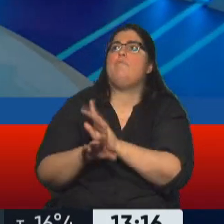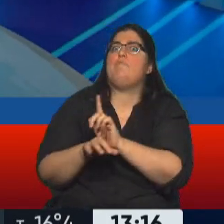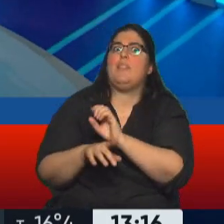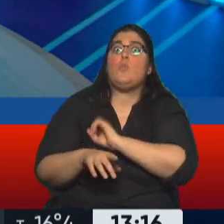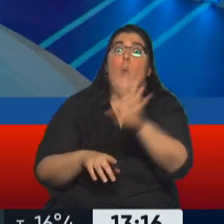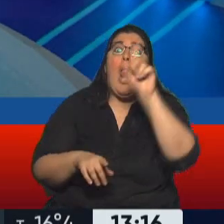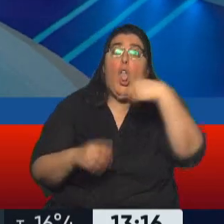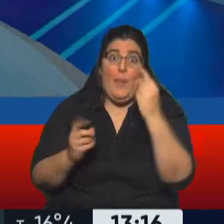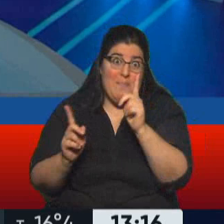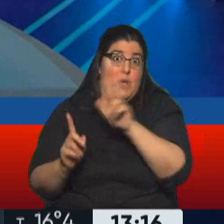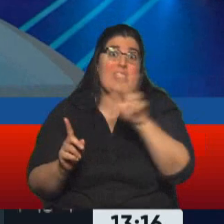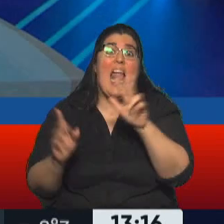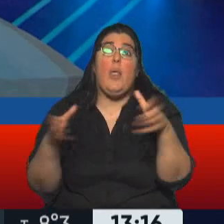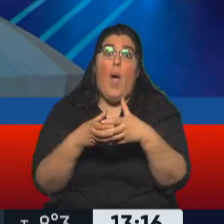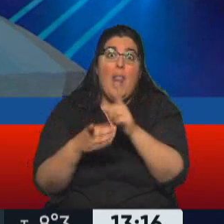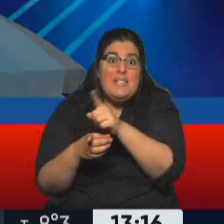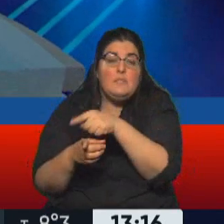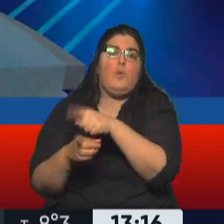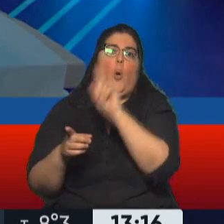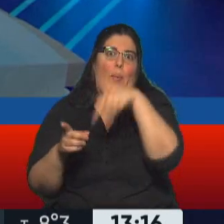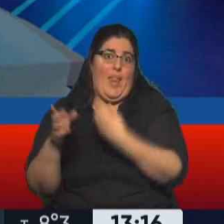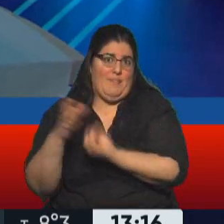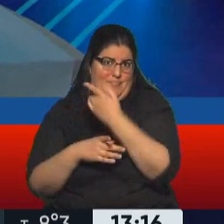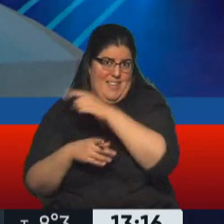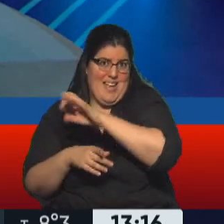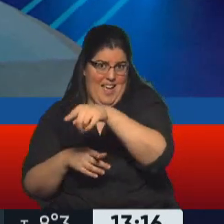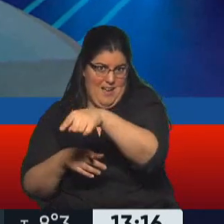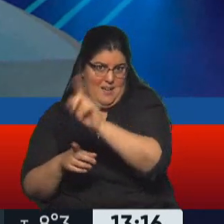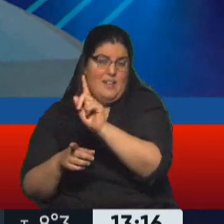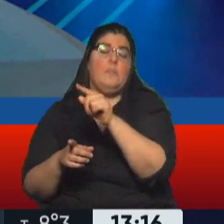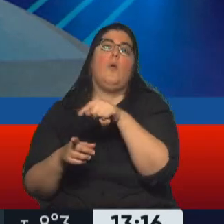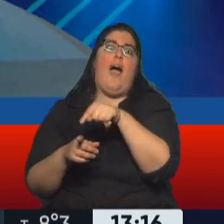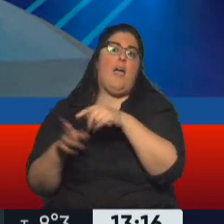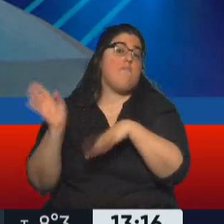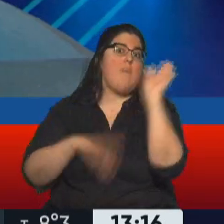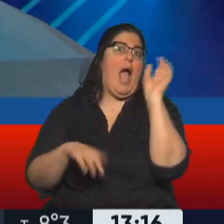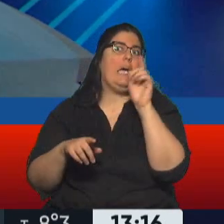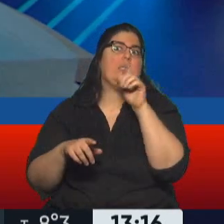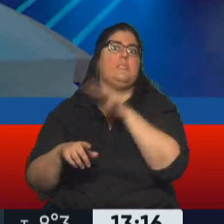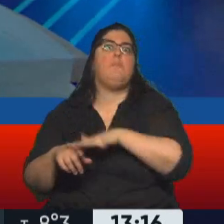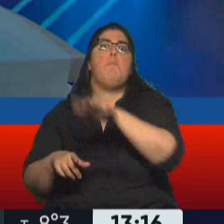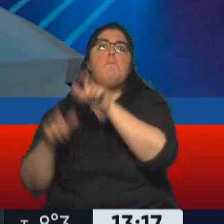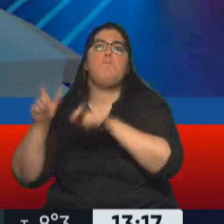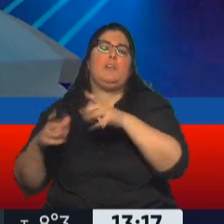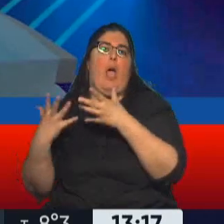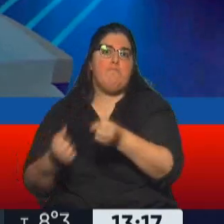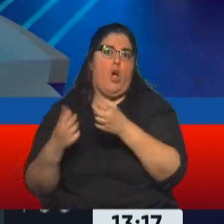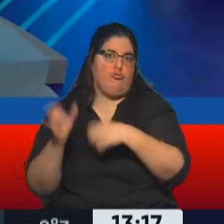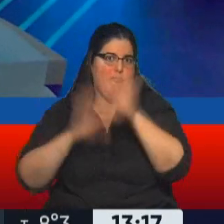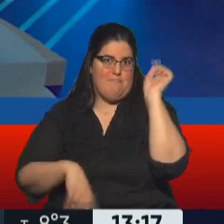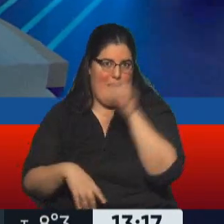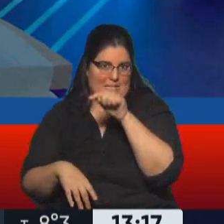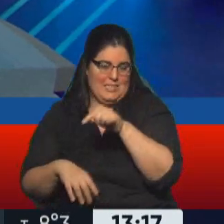talibán y donde tenían un mayor, o seguramente tienen aún mayor apoyo popular, digamos. Por